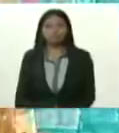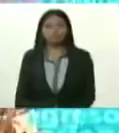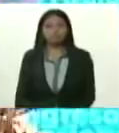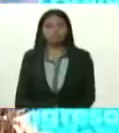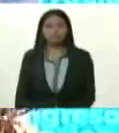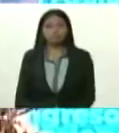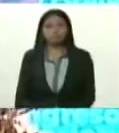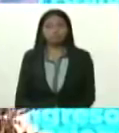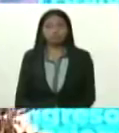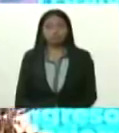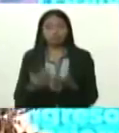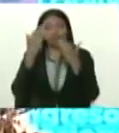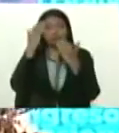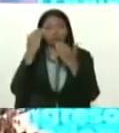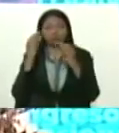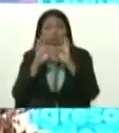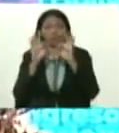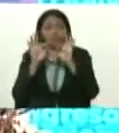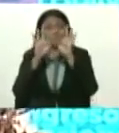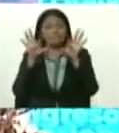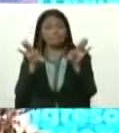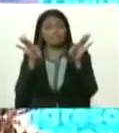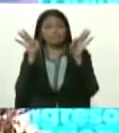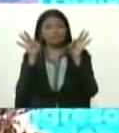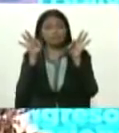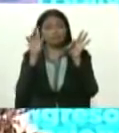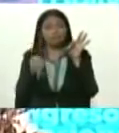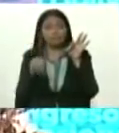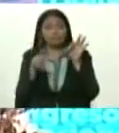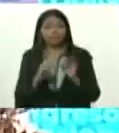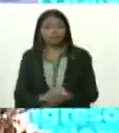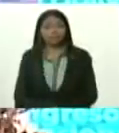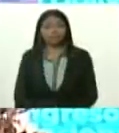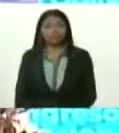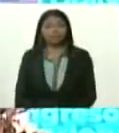Saludo también de manera muy especial a,